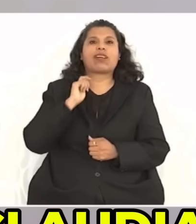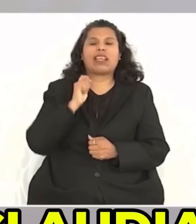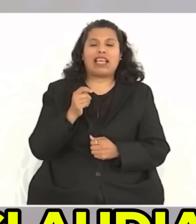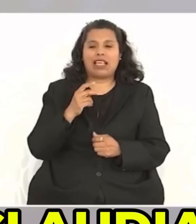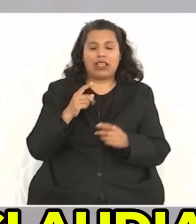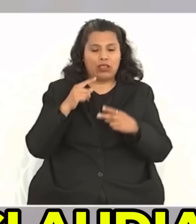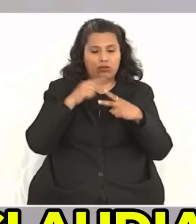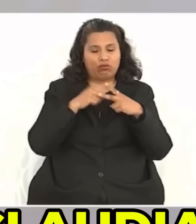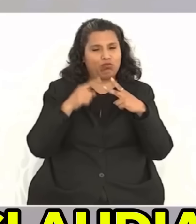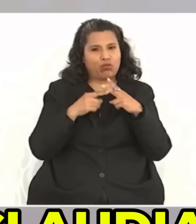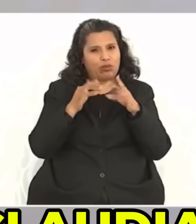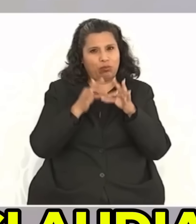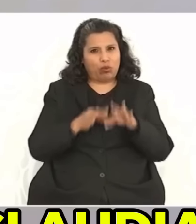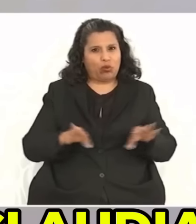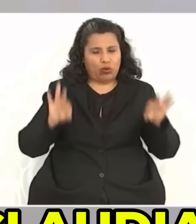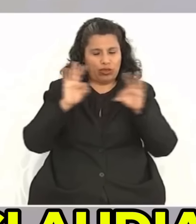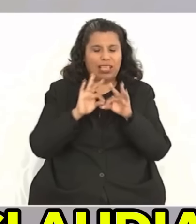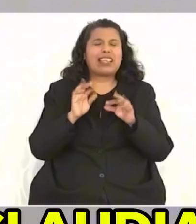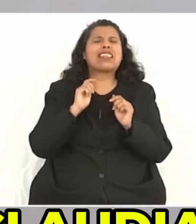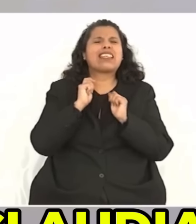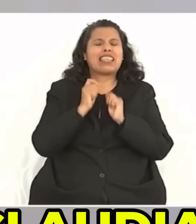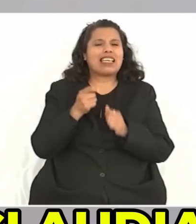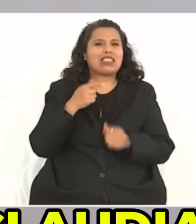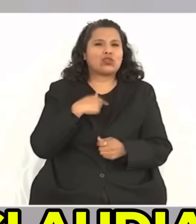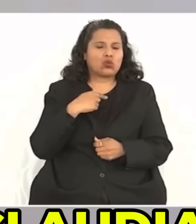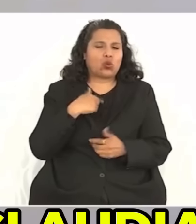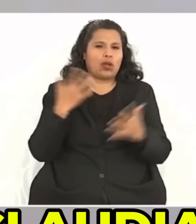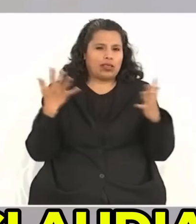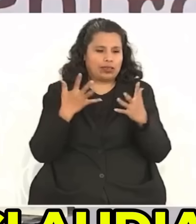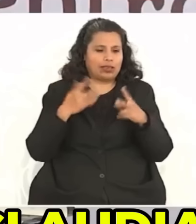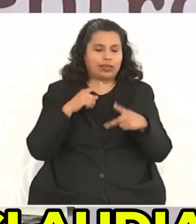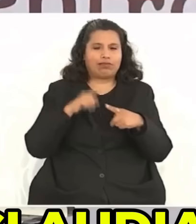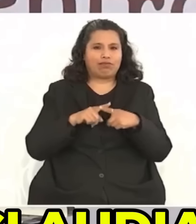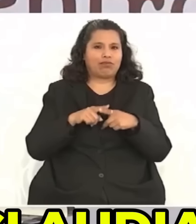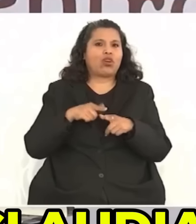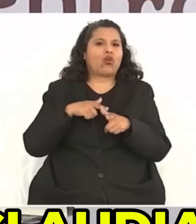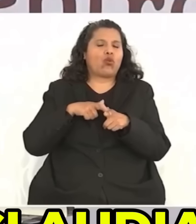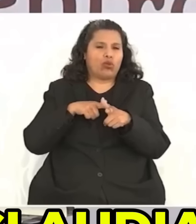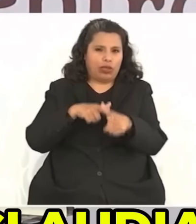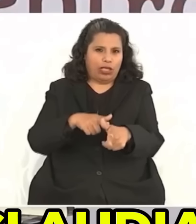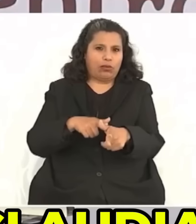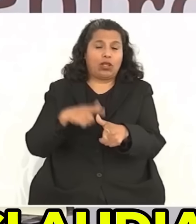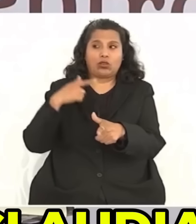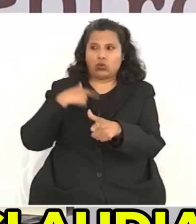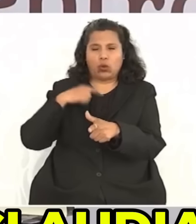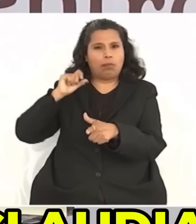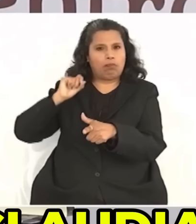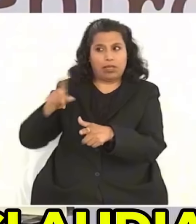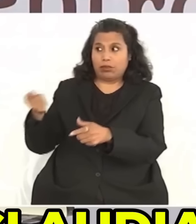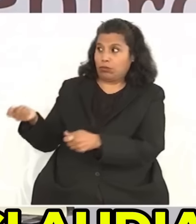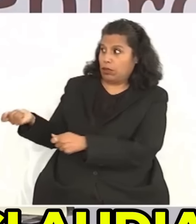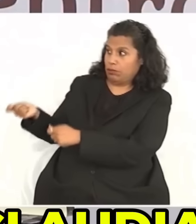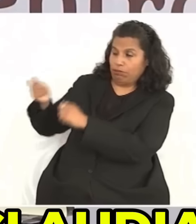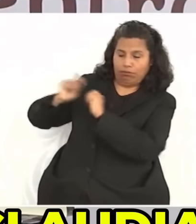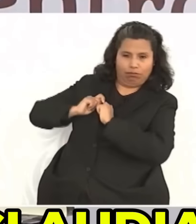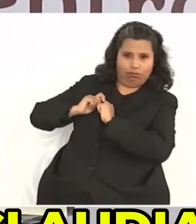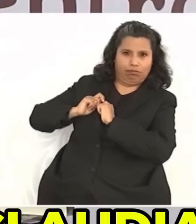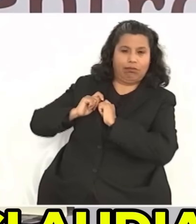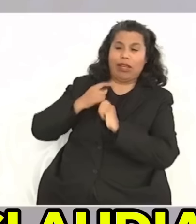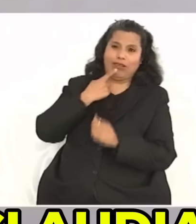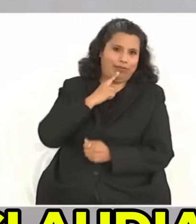fundamentales. El primero, continuar con la cuarta transformación de la vida pública de